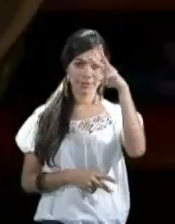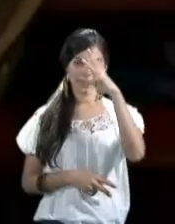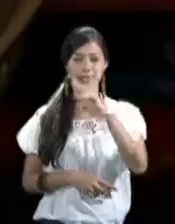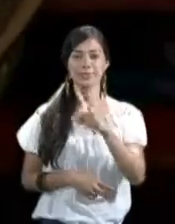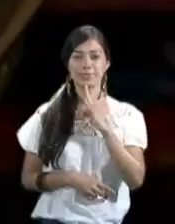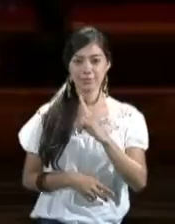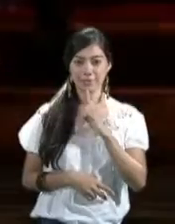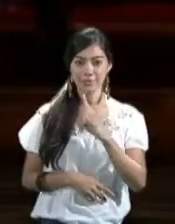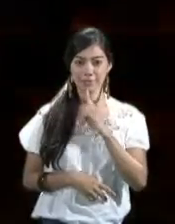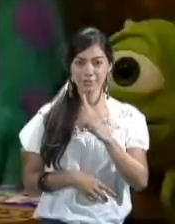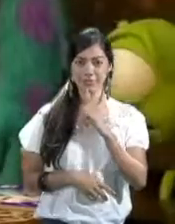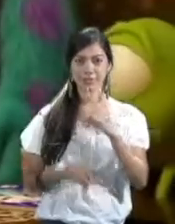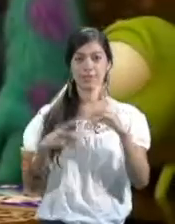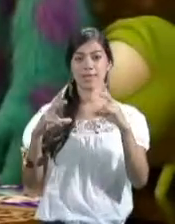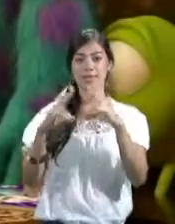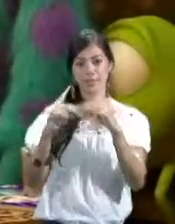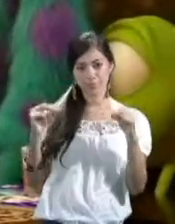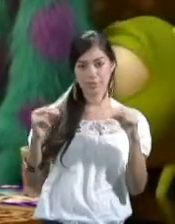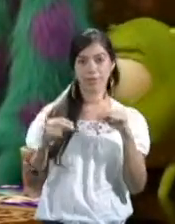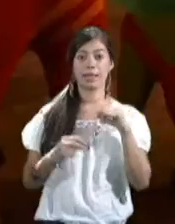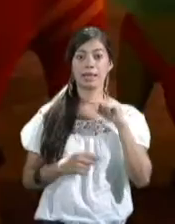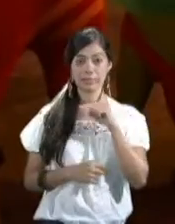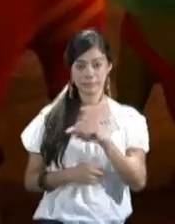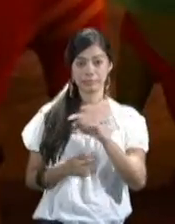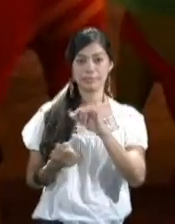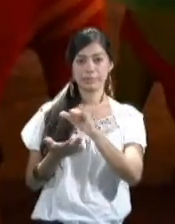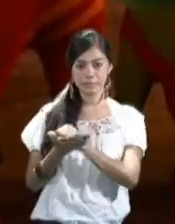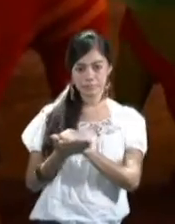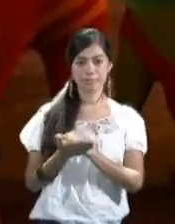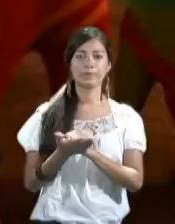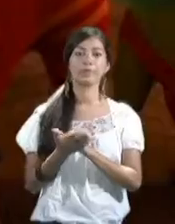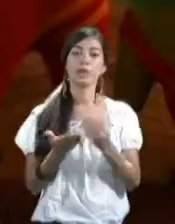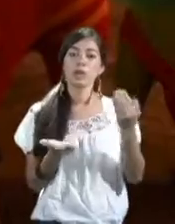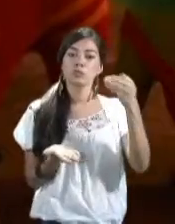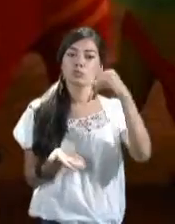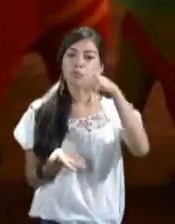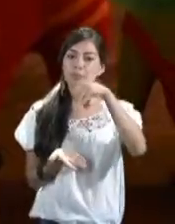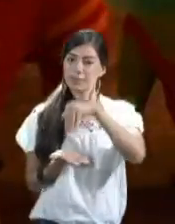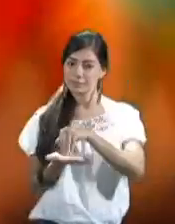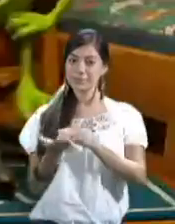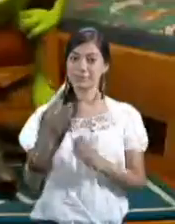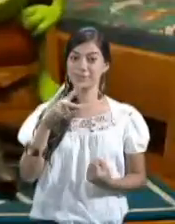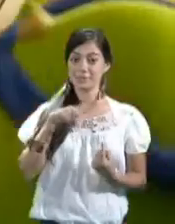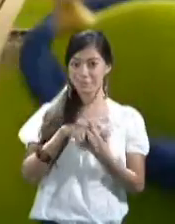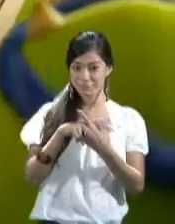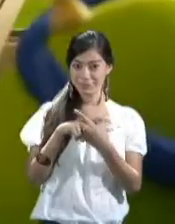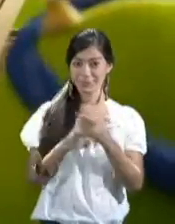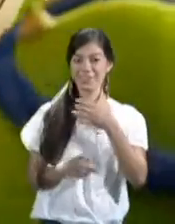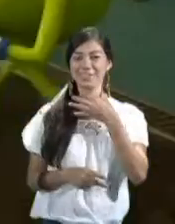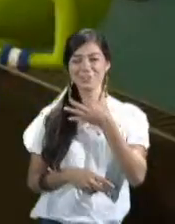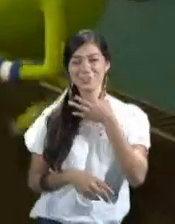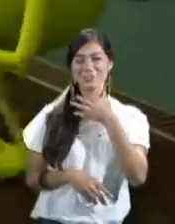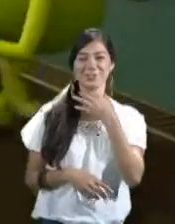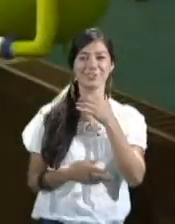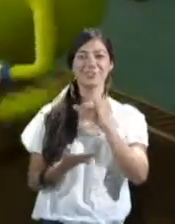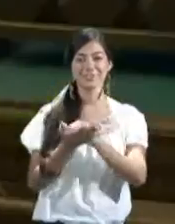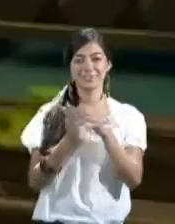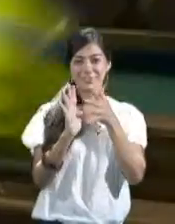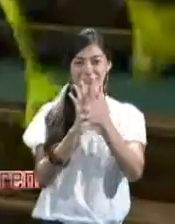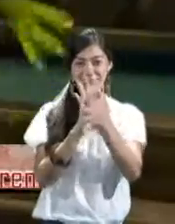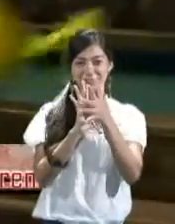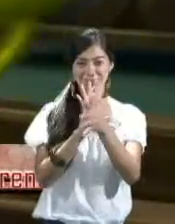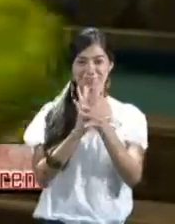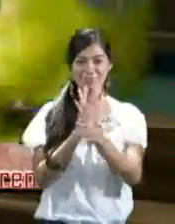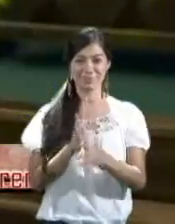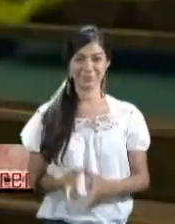está previsto para este fin de semana. Será distribuida por Walt Disney Pictures. Llegan de nuevo los personajes Wazowski y Sullivan en una serie de aventuras divertidas